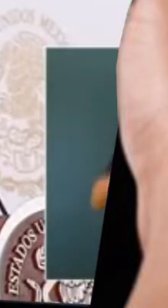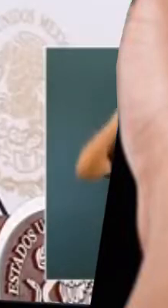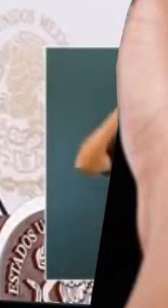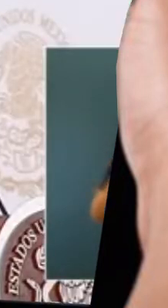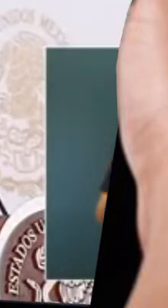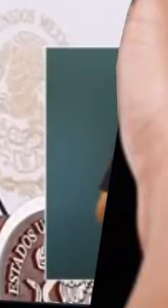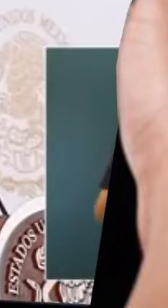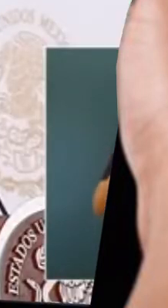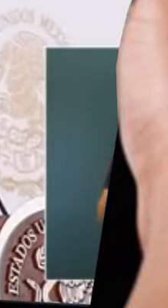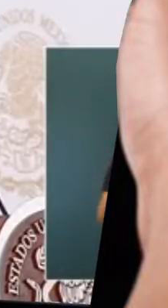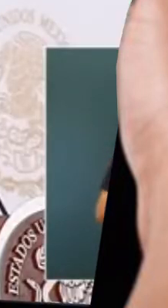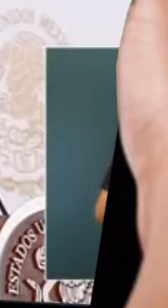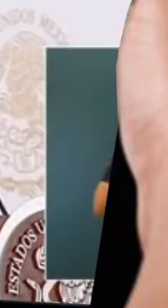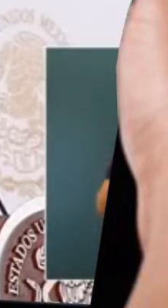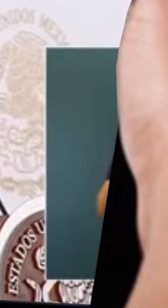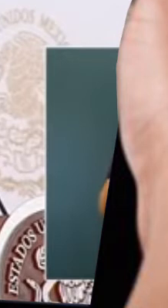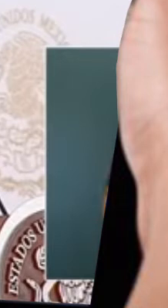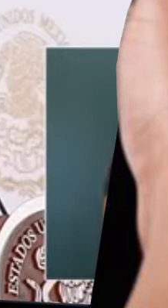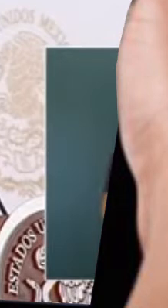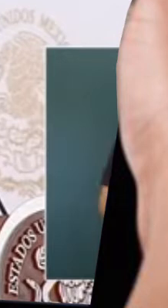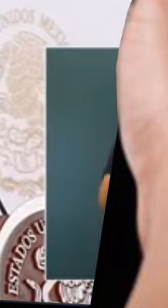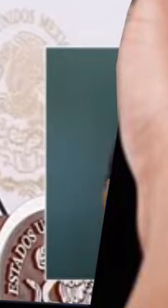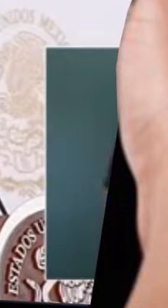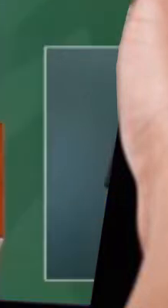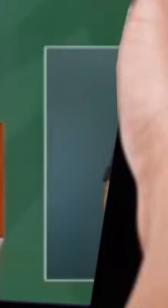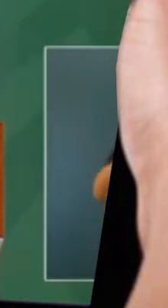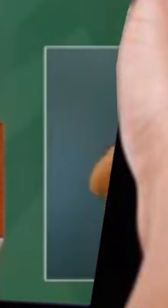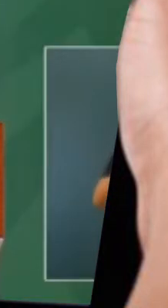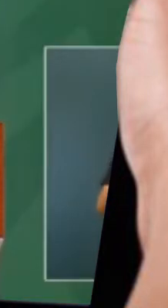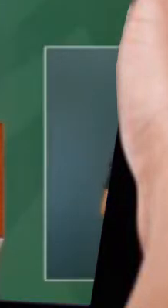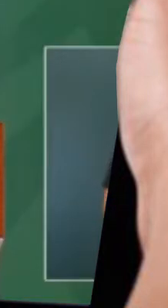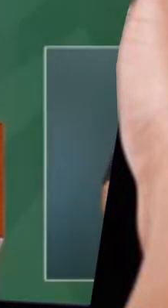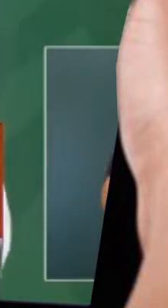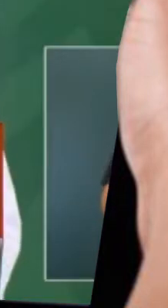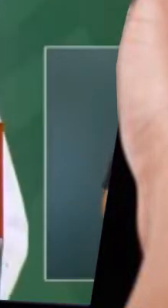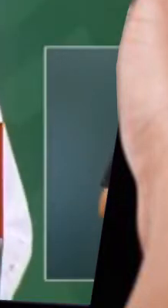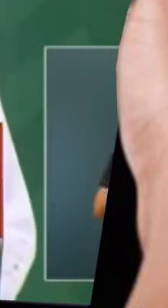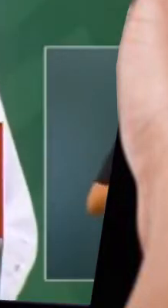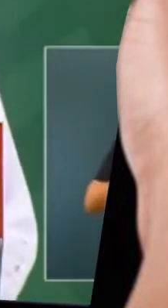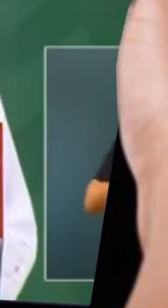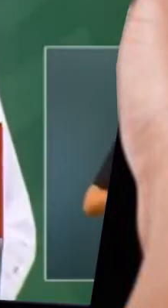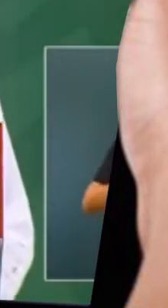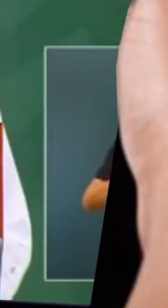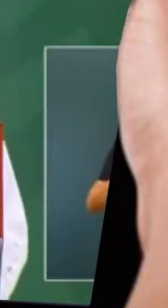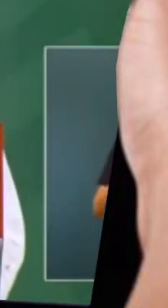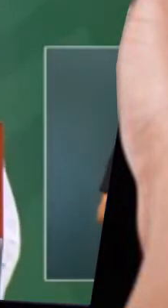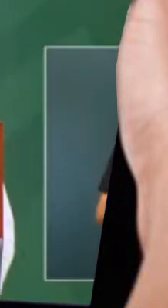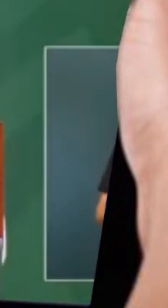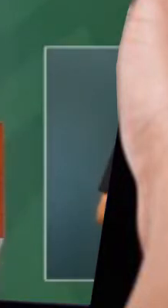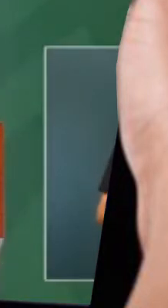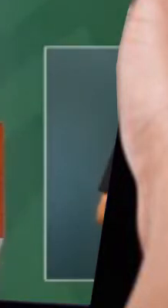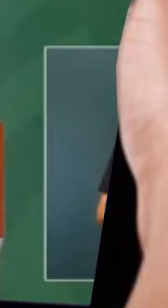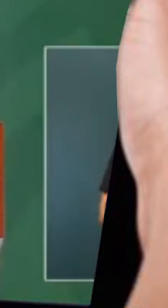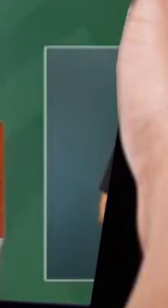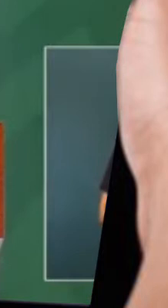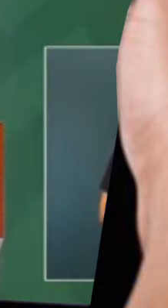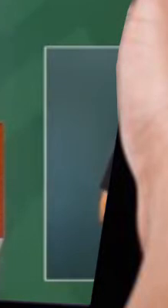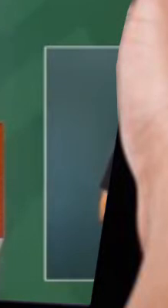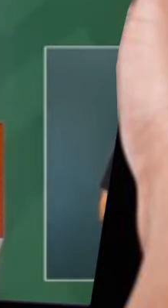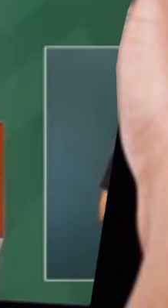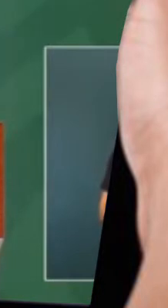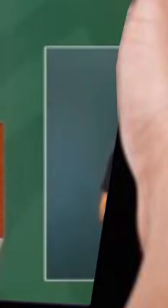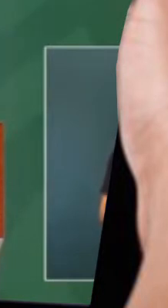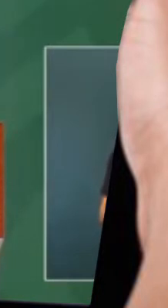avanzado bastante para garantizar la paz y la tranquilidad. Si